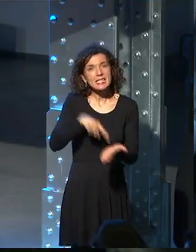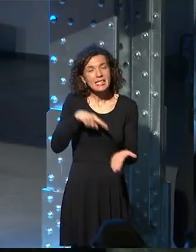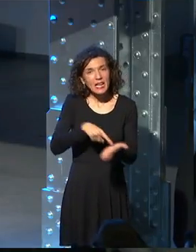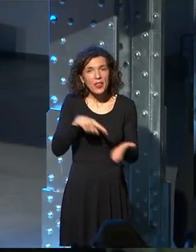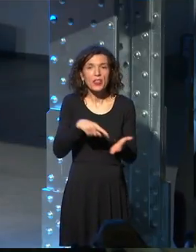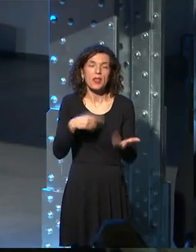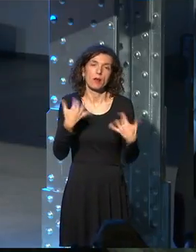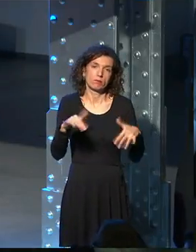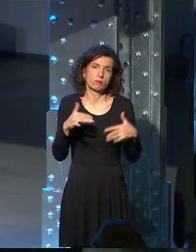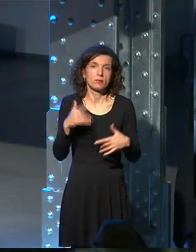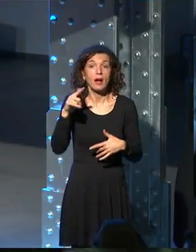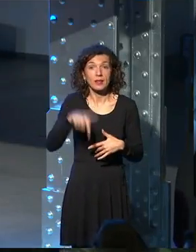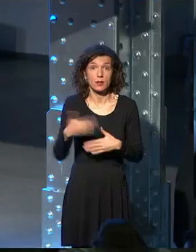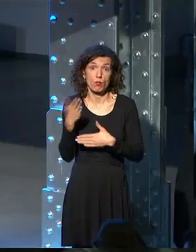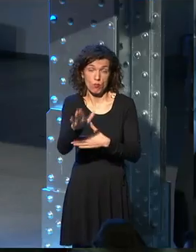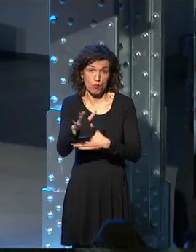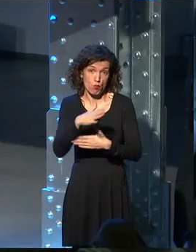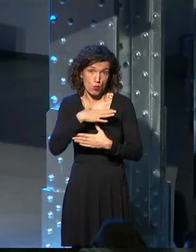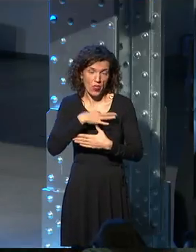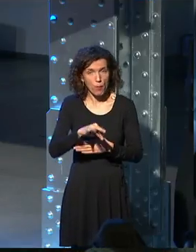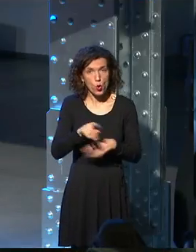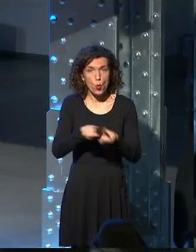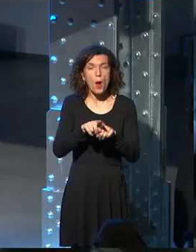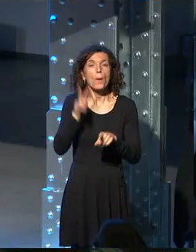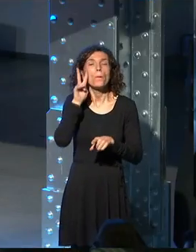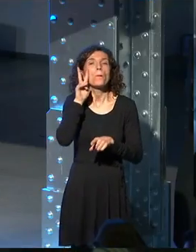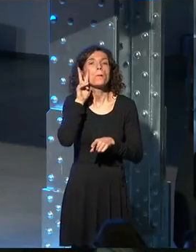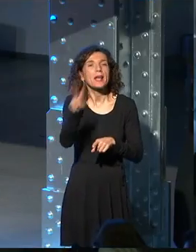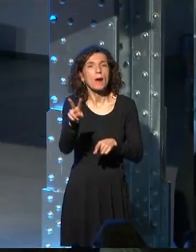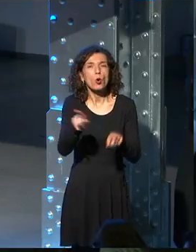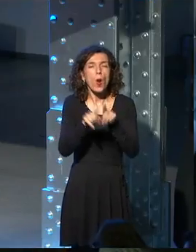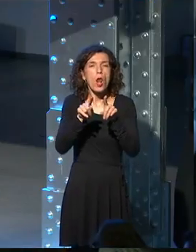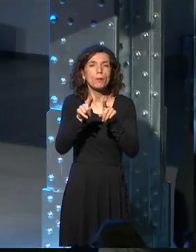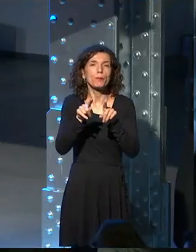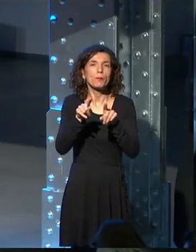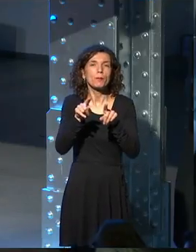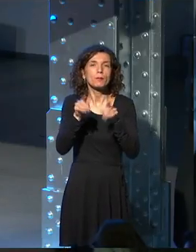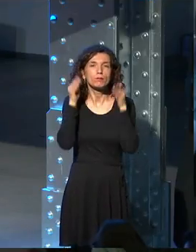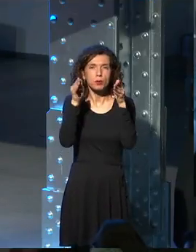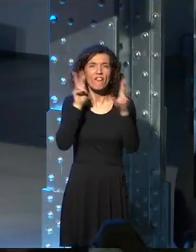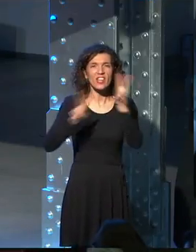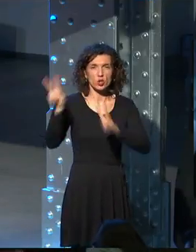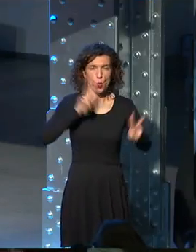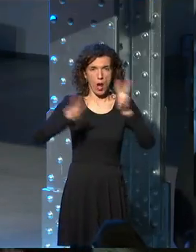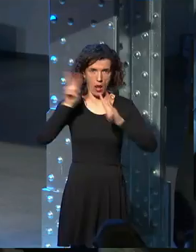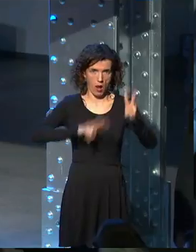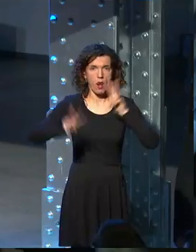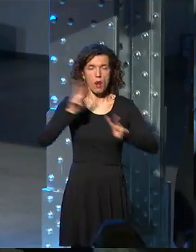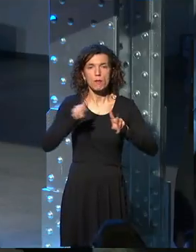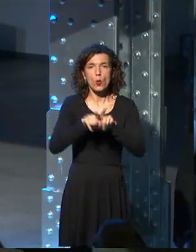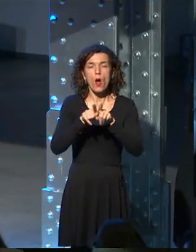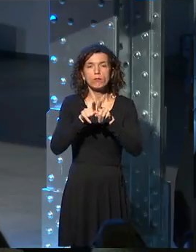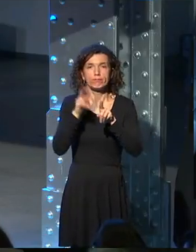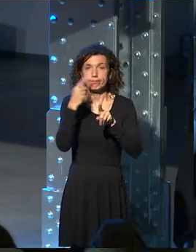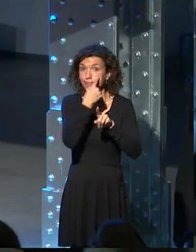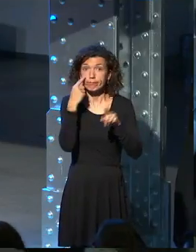es este acto y lo que podemos mostrar aquí, pues nos hemos fijado mucho en lo visual, en general lo que podemos